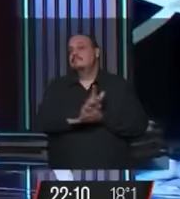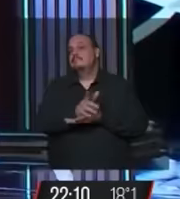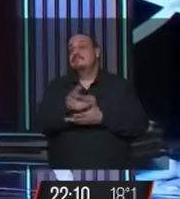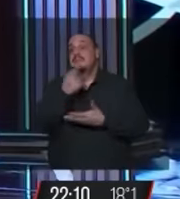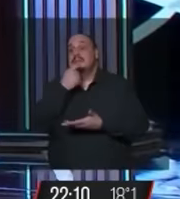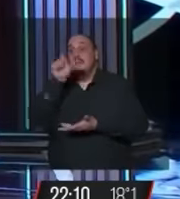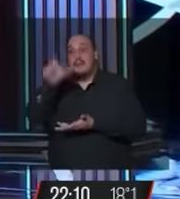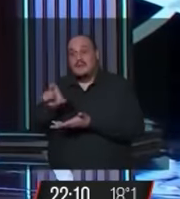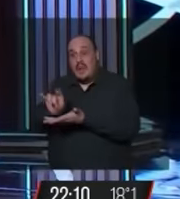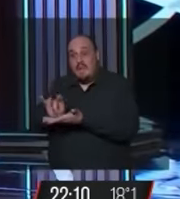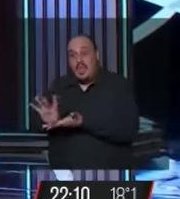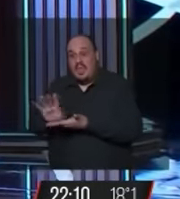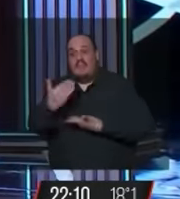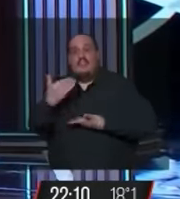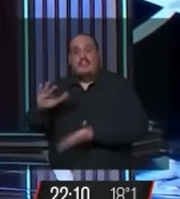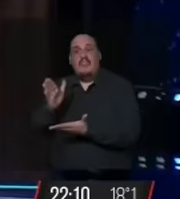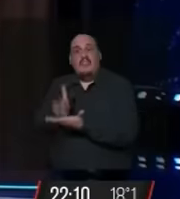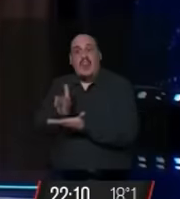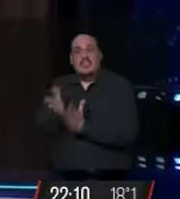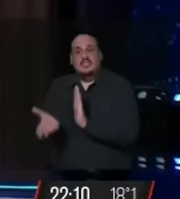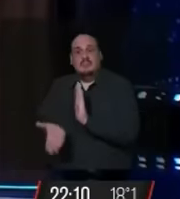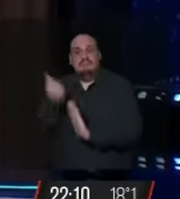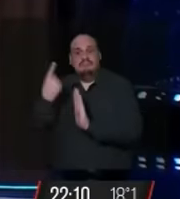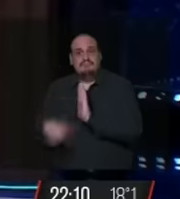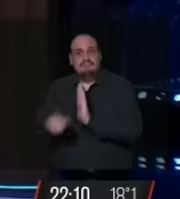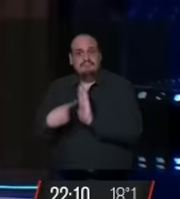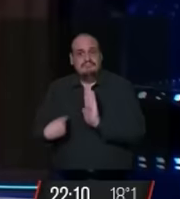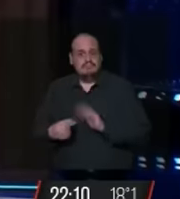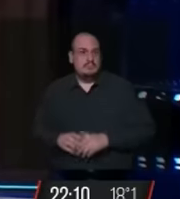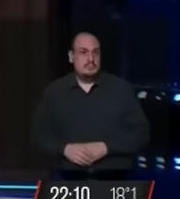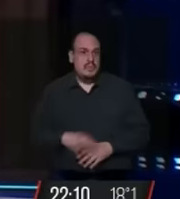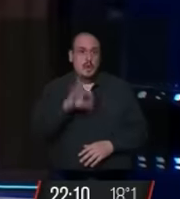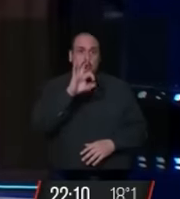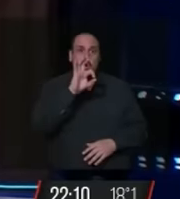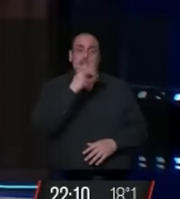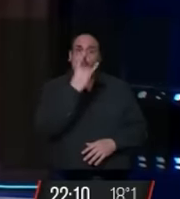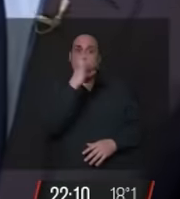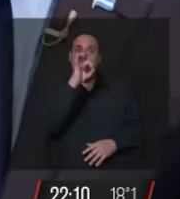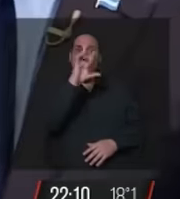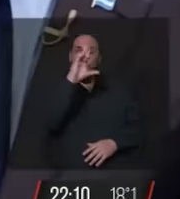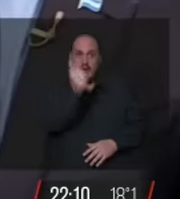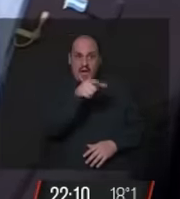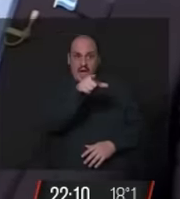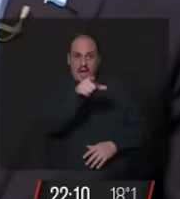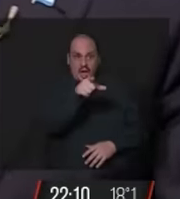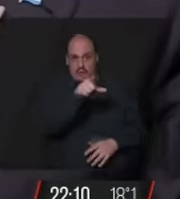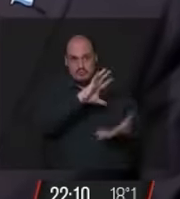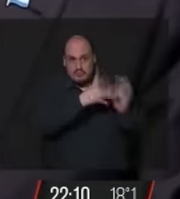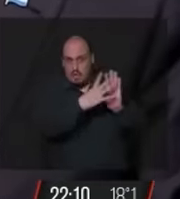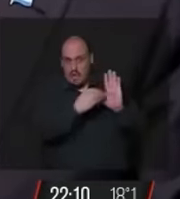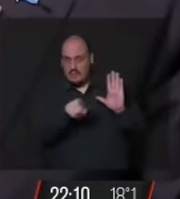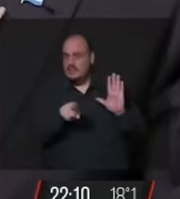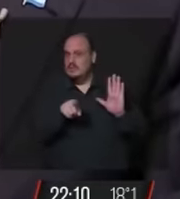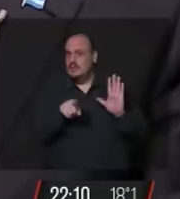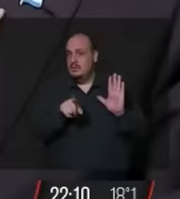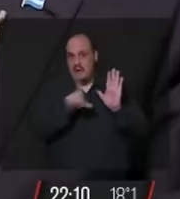indemnización a los trabajadores. Voy a aplicar el modelo que aplica la UOCRA, que está dentro del marco de la ley. ¿Vas a aplicarle la